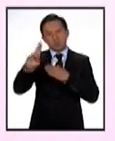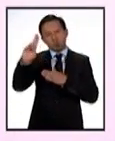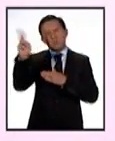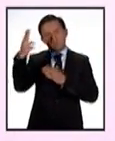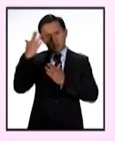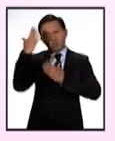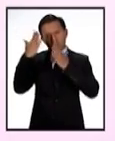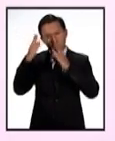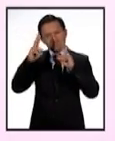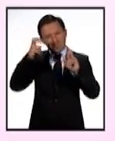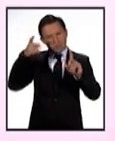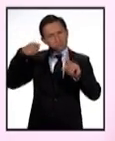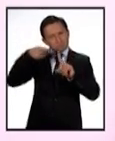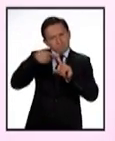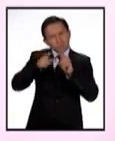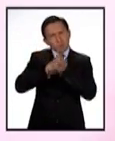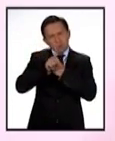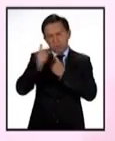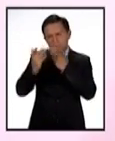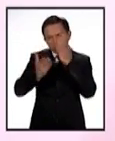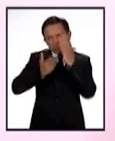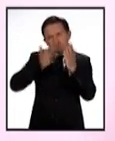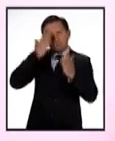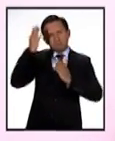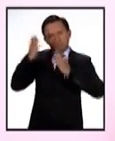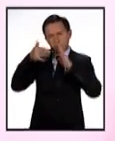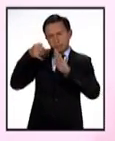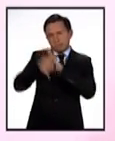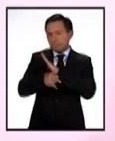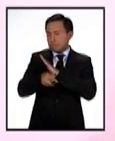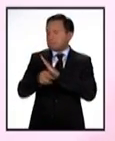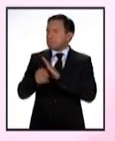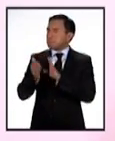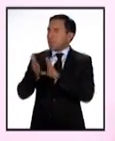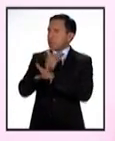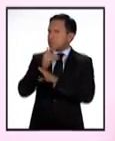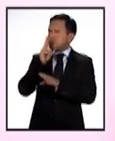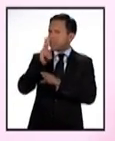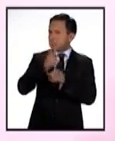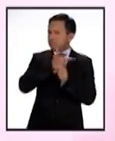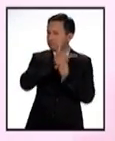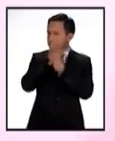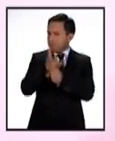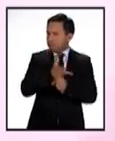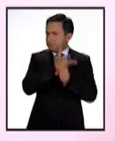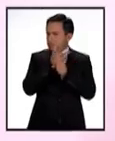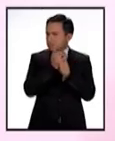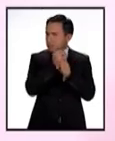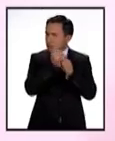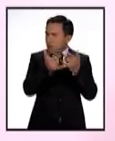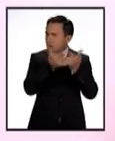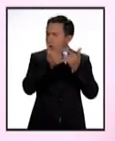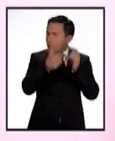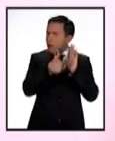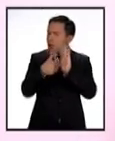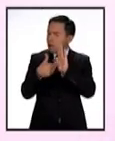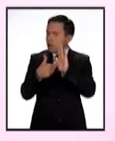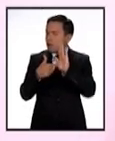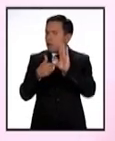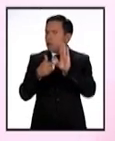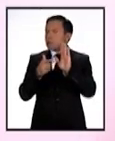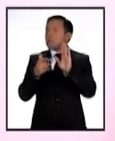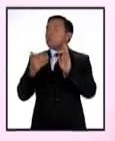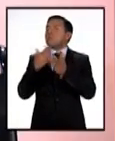este problema. Juan Antonio, hemos visto el reportaje, la investigación que realizamos. ¿Qué nos dicen estos casos que hemos presentado a lo largo